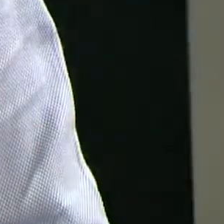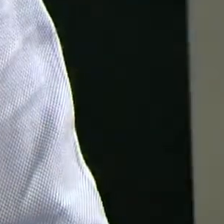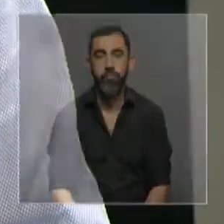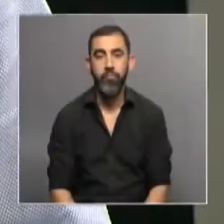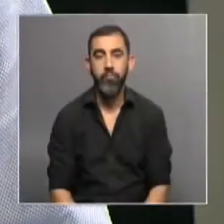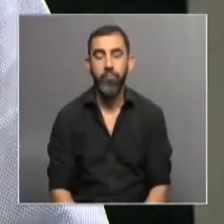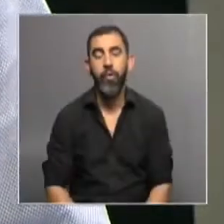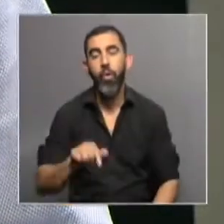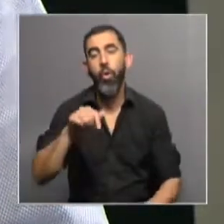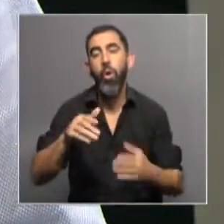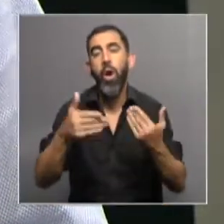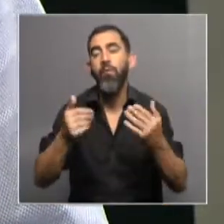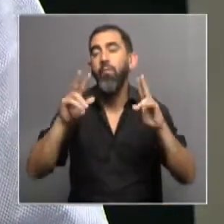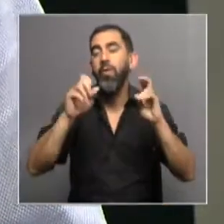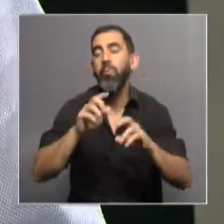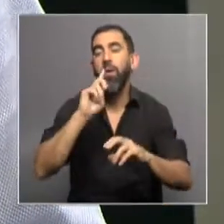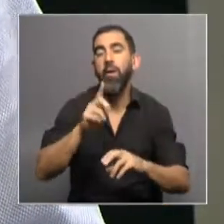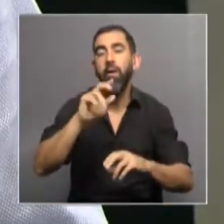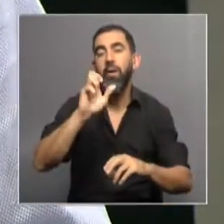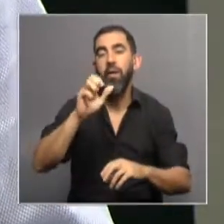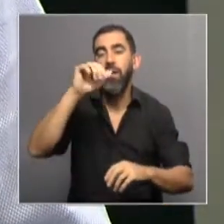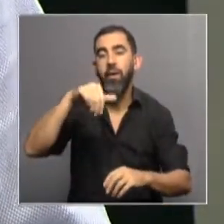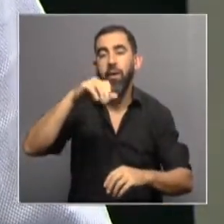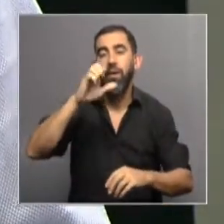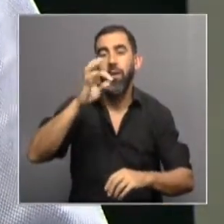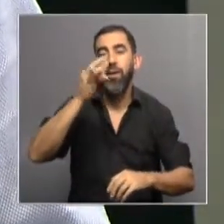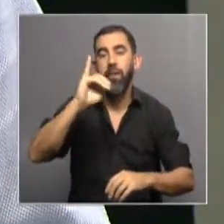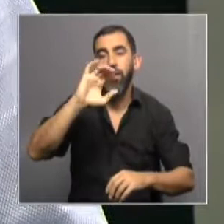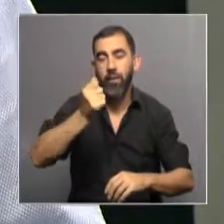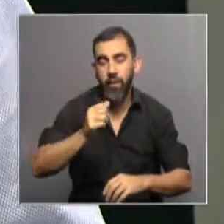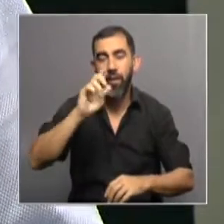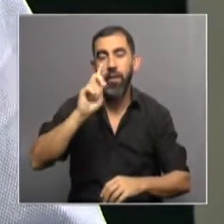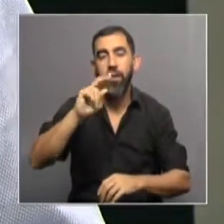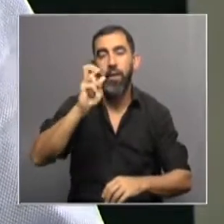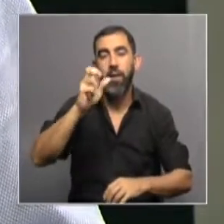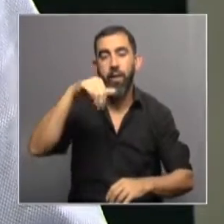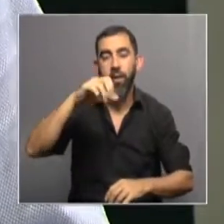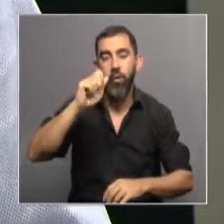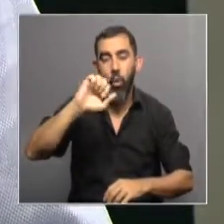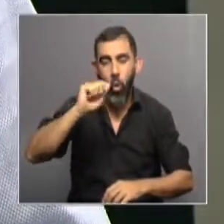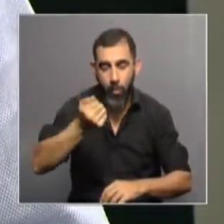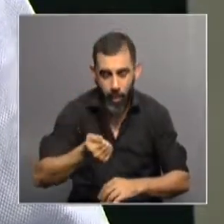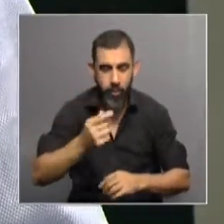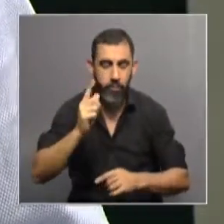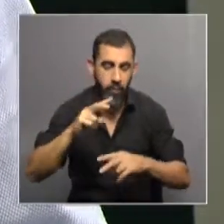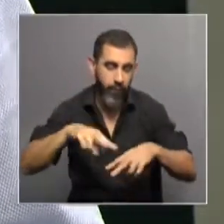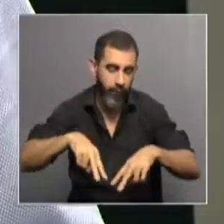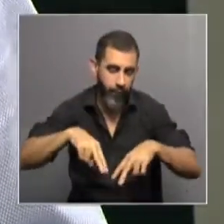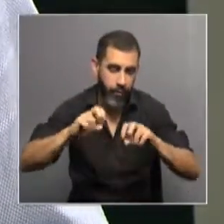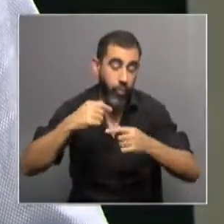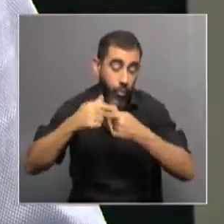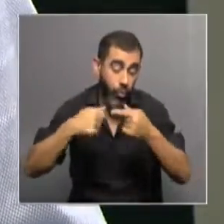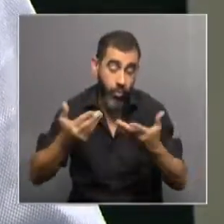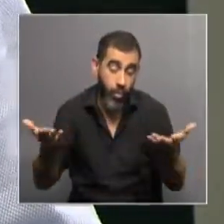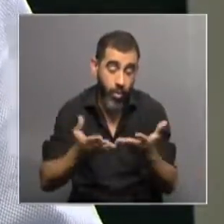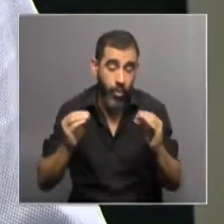Lo que estamos hablando en Sobre Ciencias, genética, de genómica, de diversas baterías de test y sobre eso vamos a seguir ahora